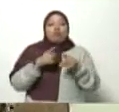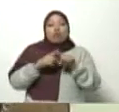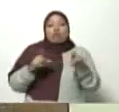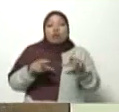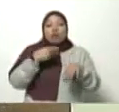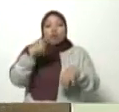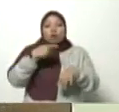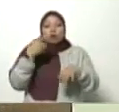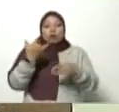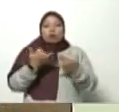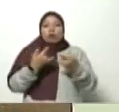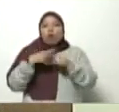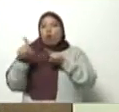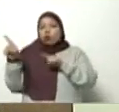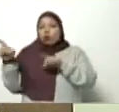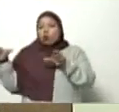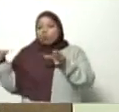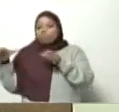Y hasta Andrés Velázquez